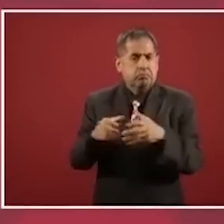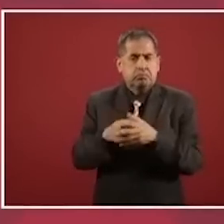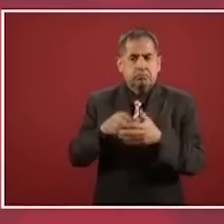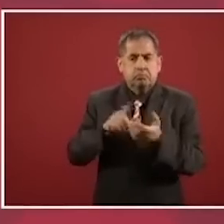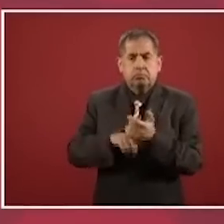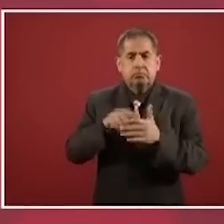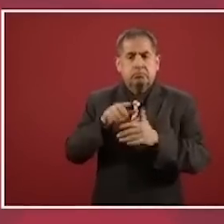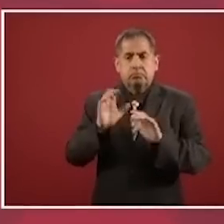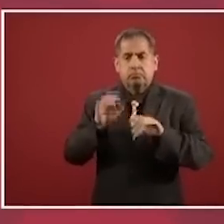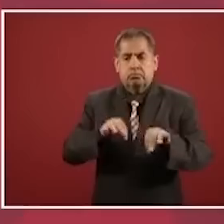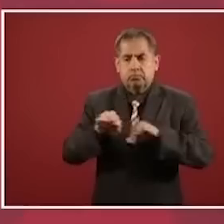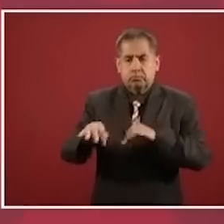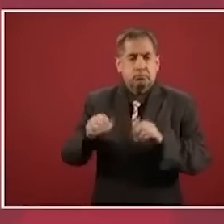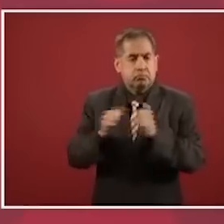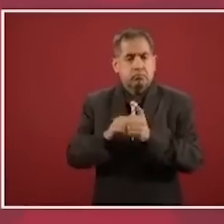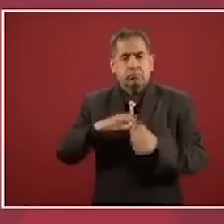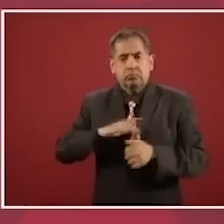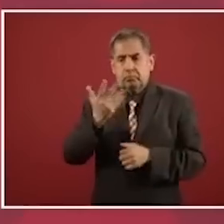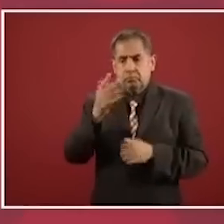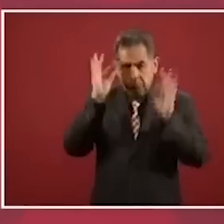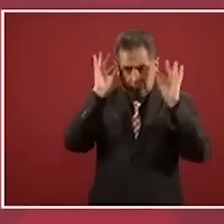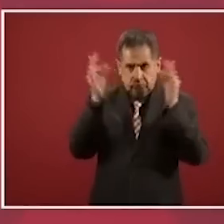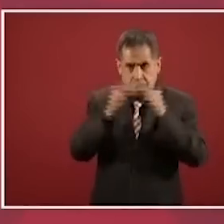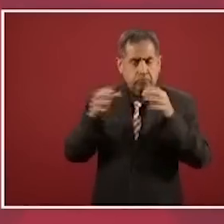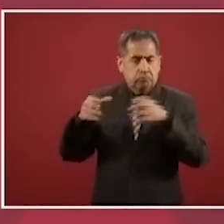en materia laboral porque tenemos 50 consulados.